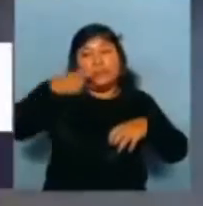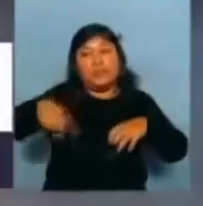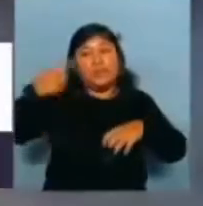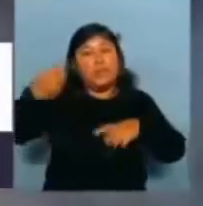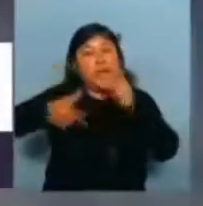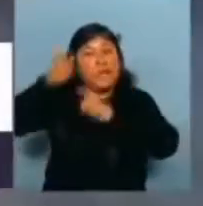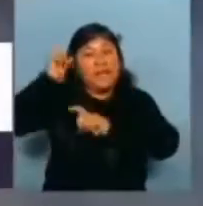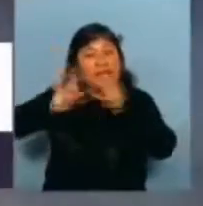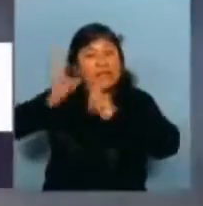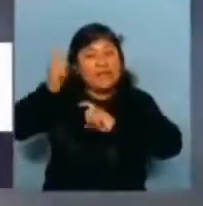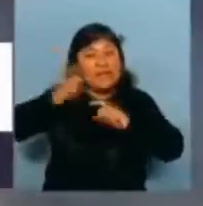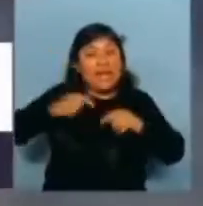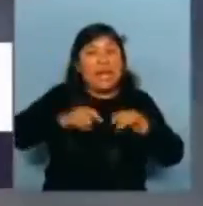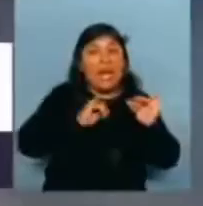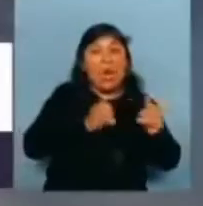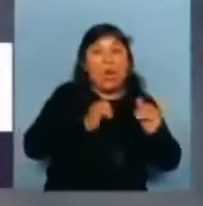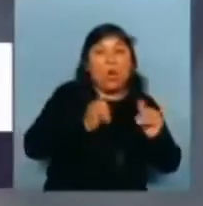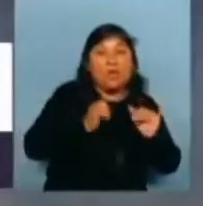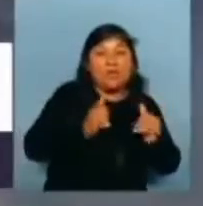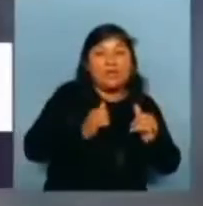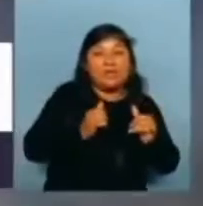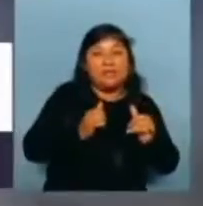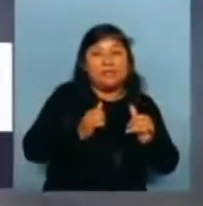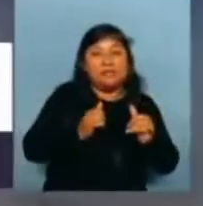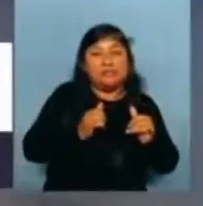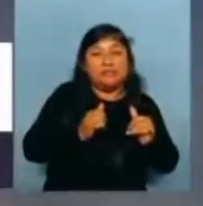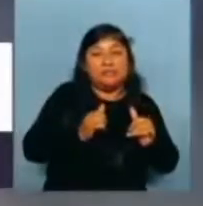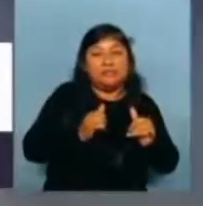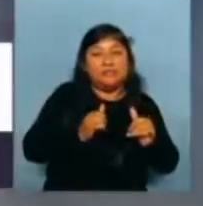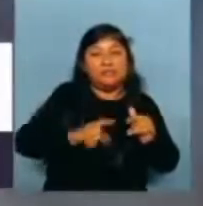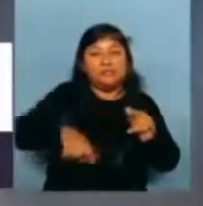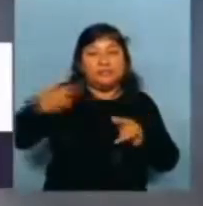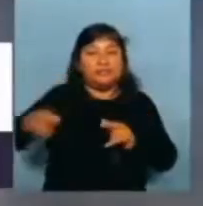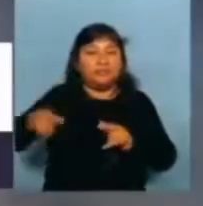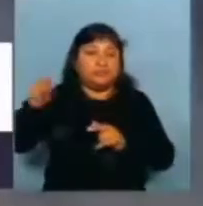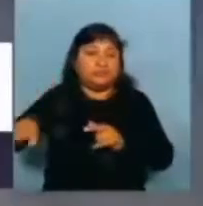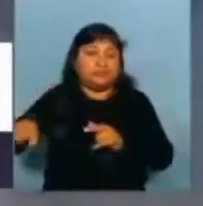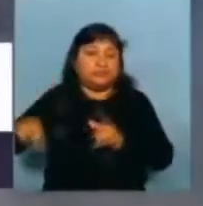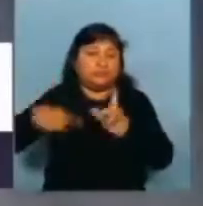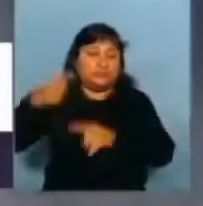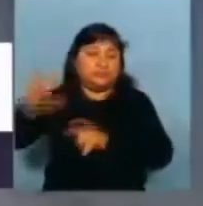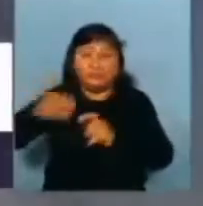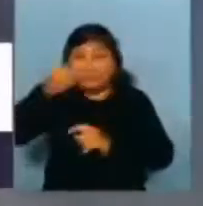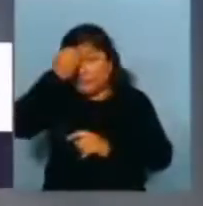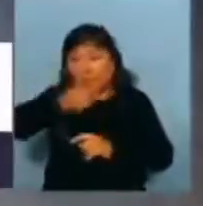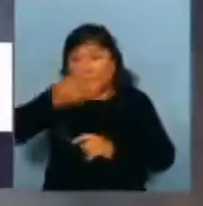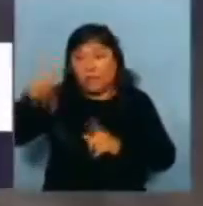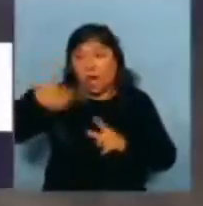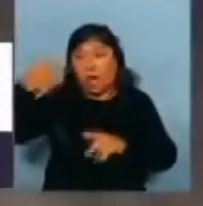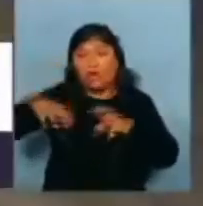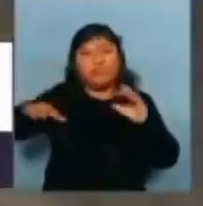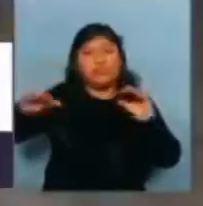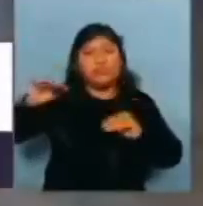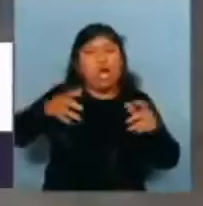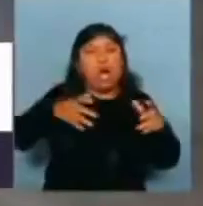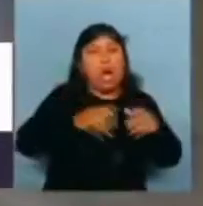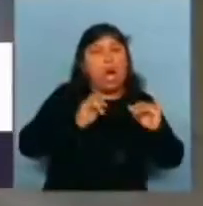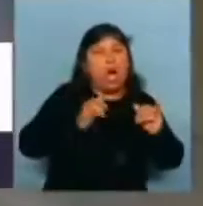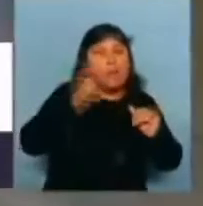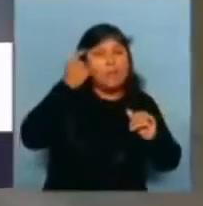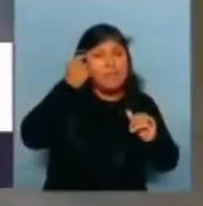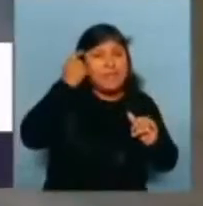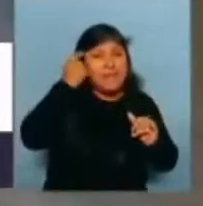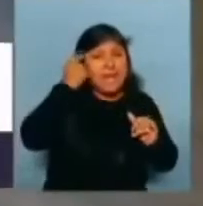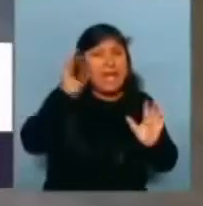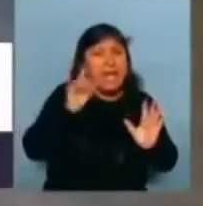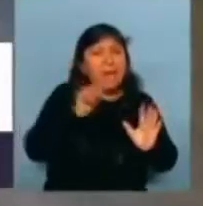experiencia entre la juventud, ¿no es cierto? Justamente, y la parte de lo que ya saben, digamos. ¿Te llevan el pensamiento